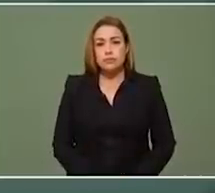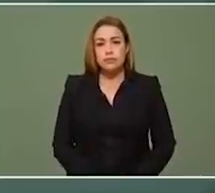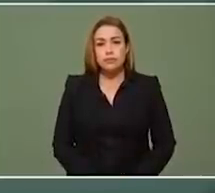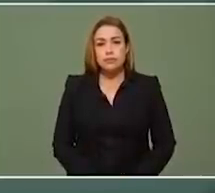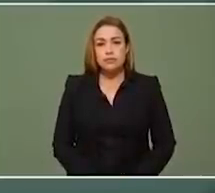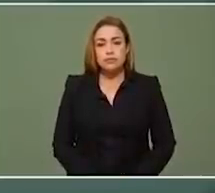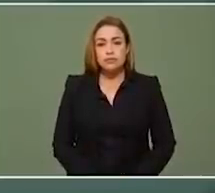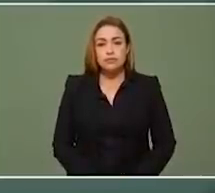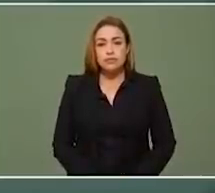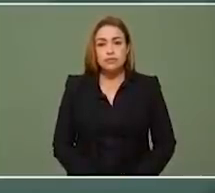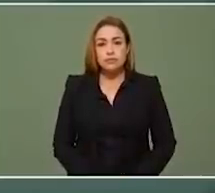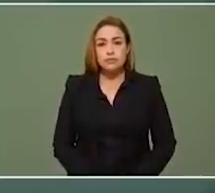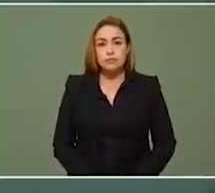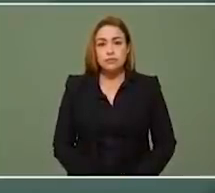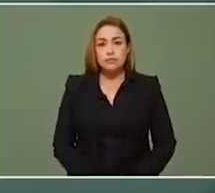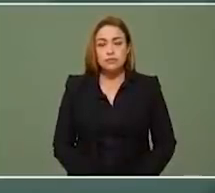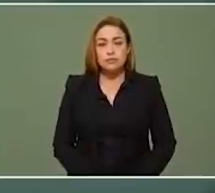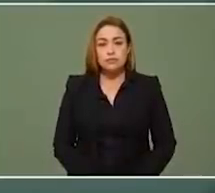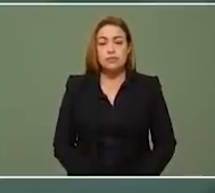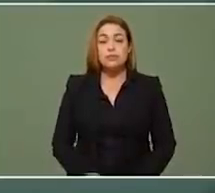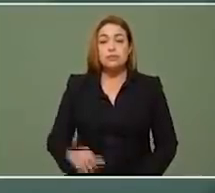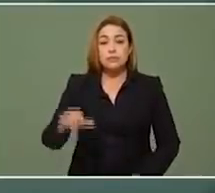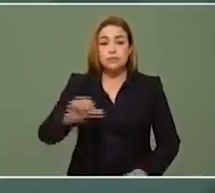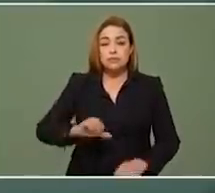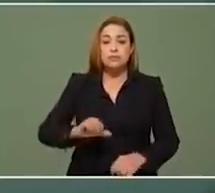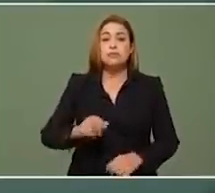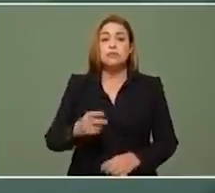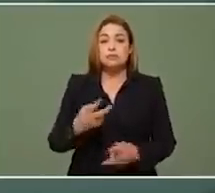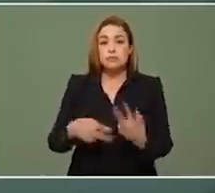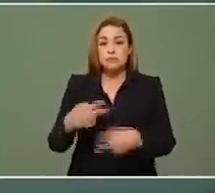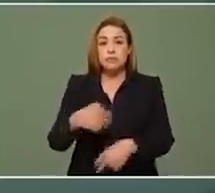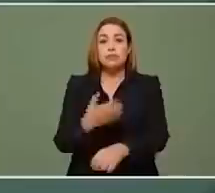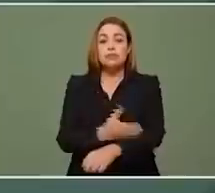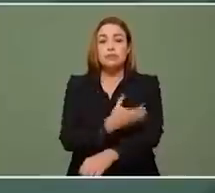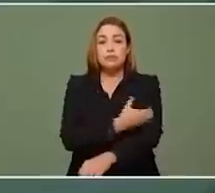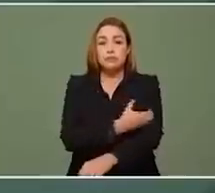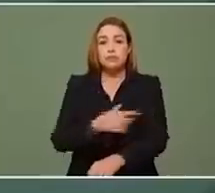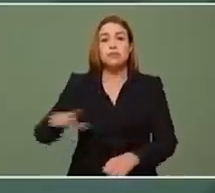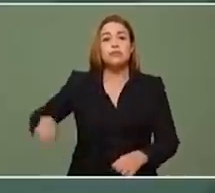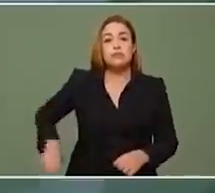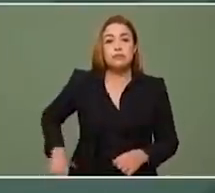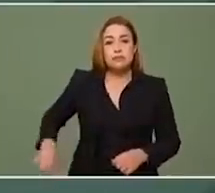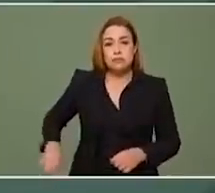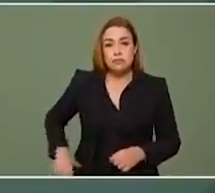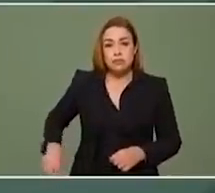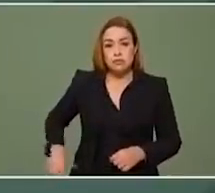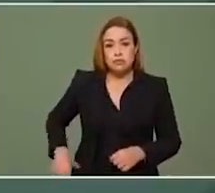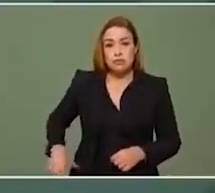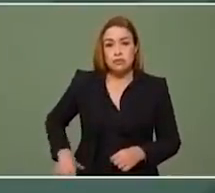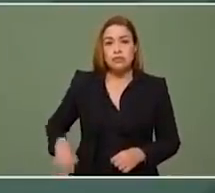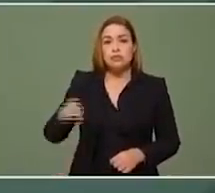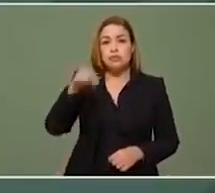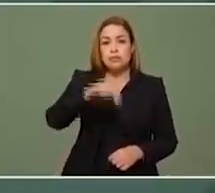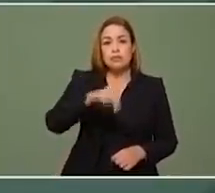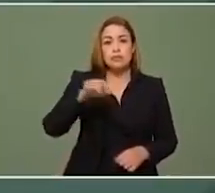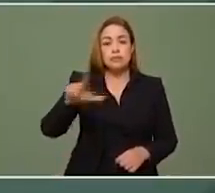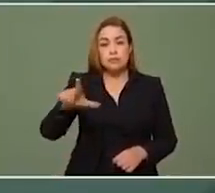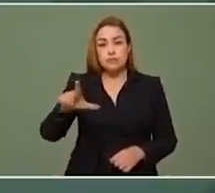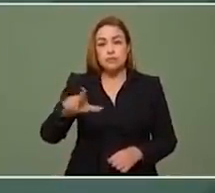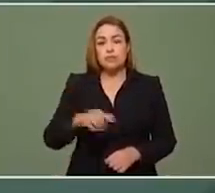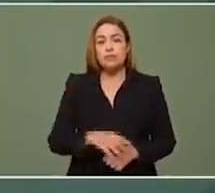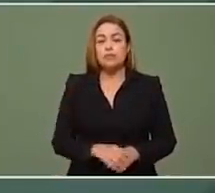nos acompaña el ciudadano gobernador de nuevo león estuvo